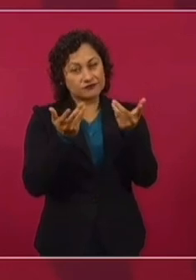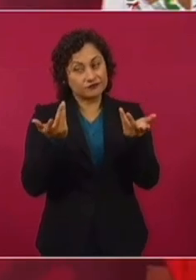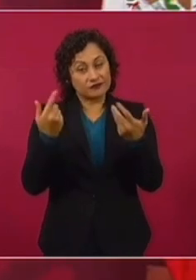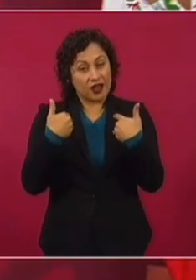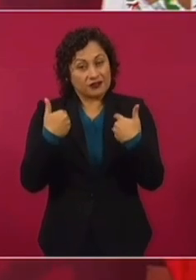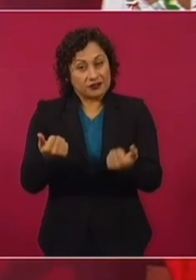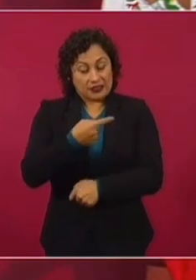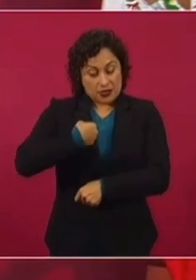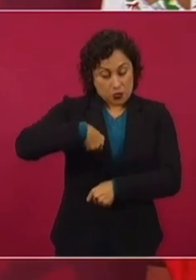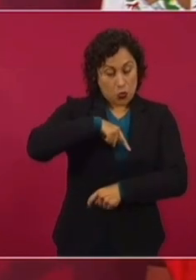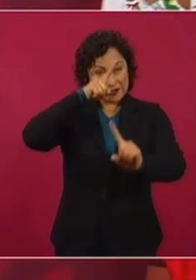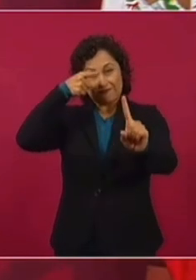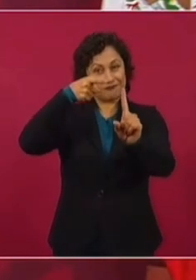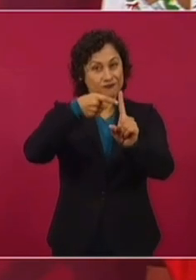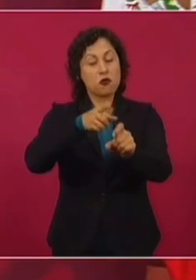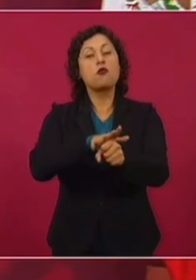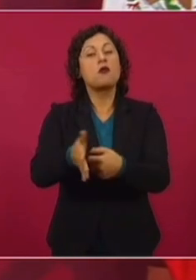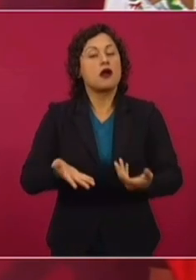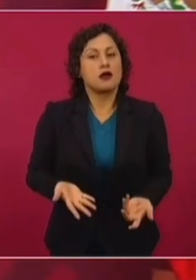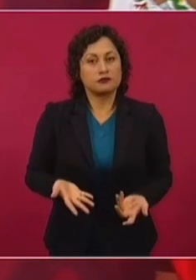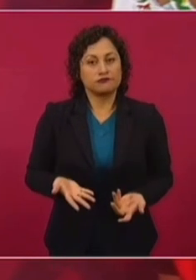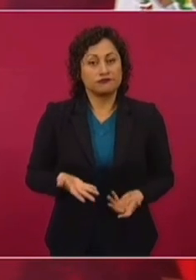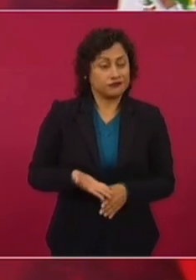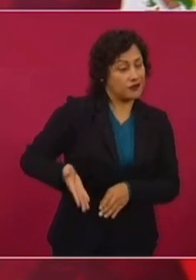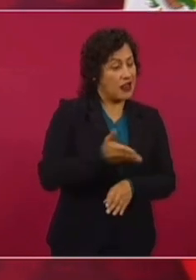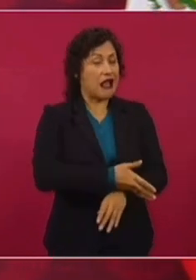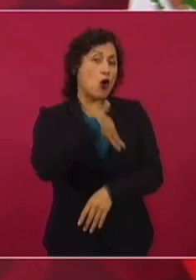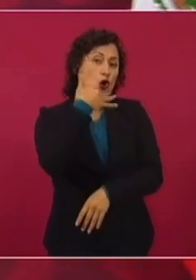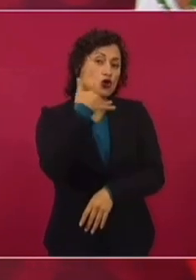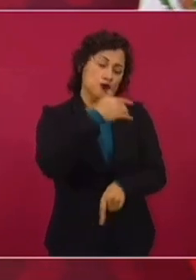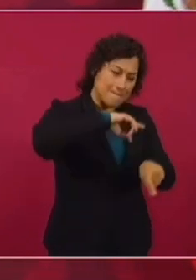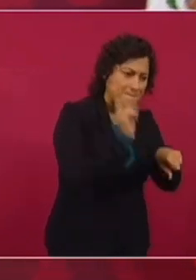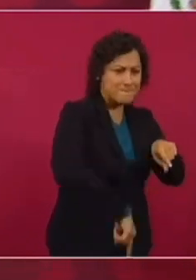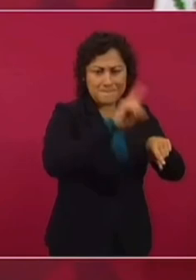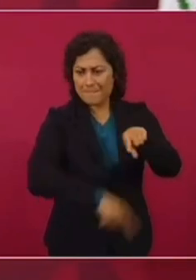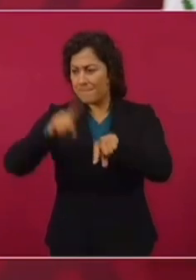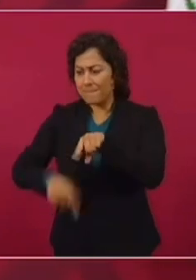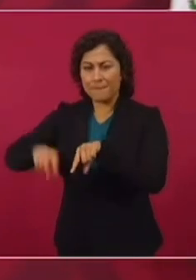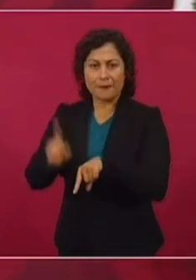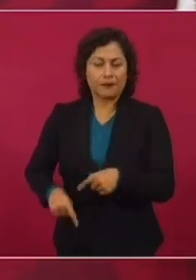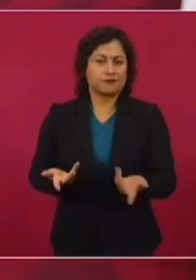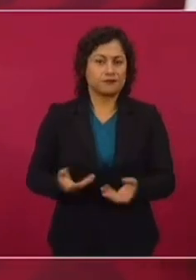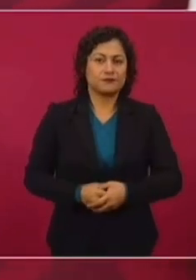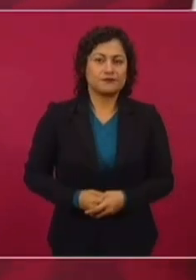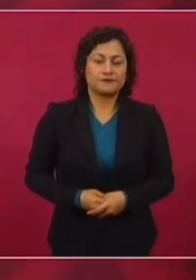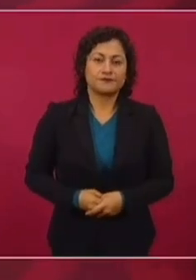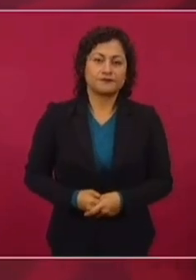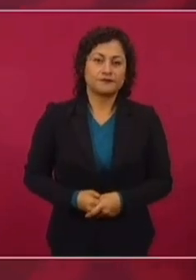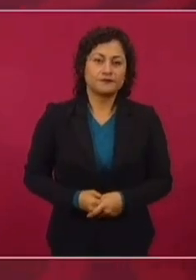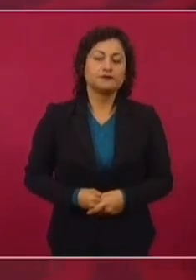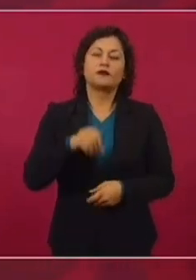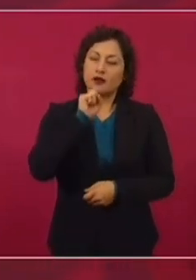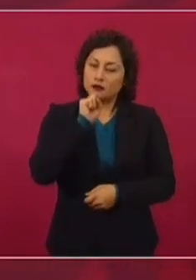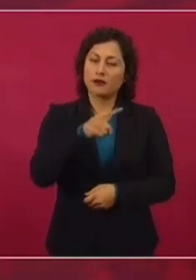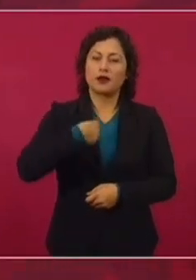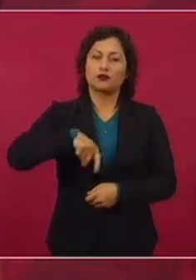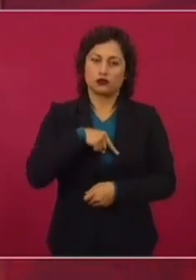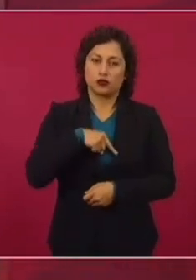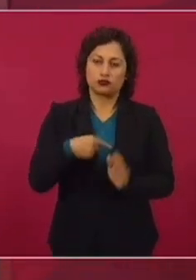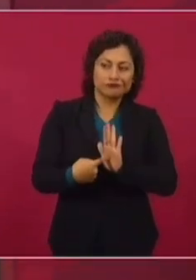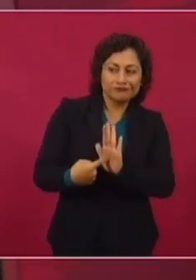misión es desterrar la corrupción del país y también mostrando de nuestra